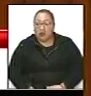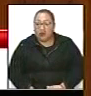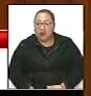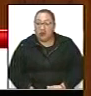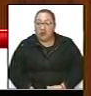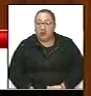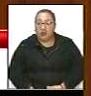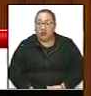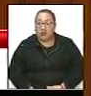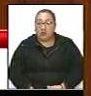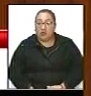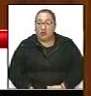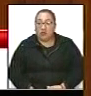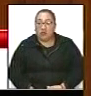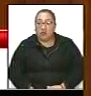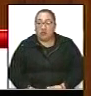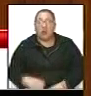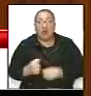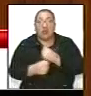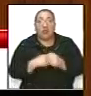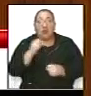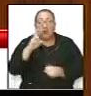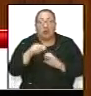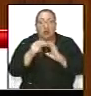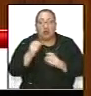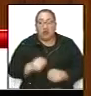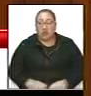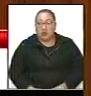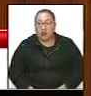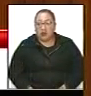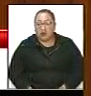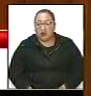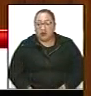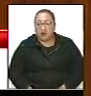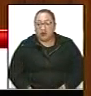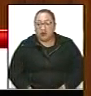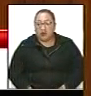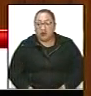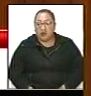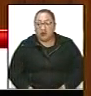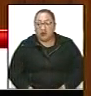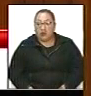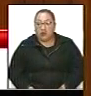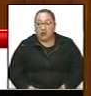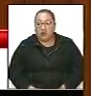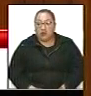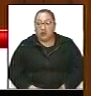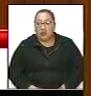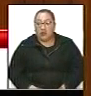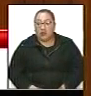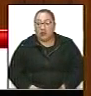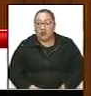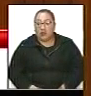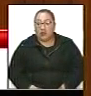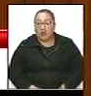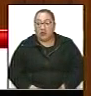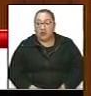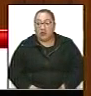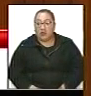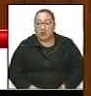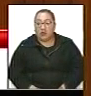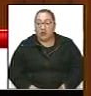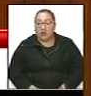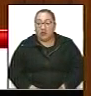respecto del año 2012. El Ministerio de Trabajo y Promoción del Empleo implementó el modelo